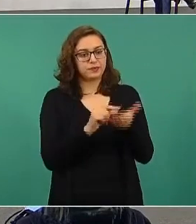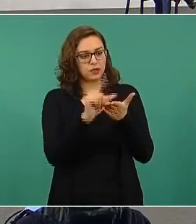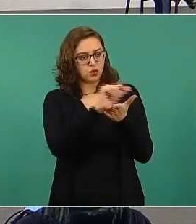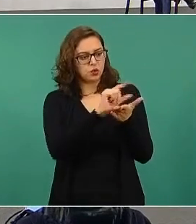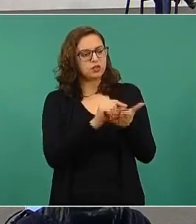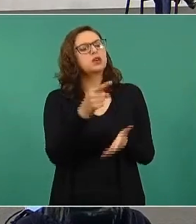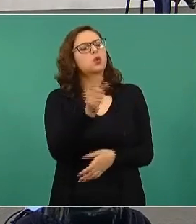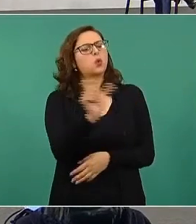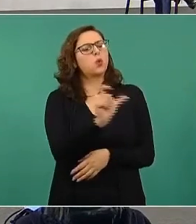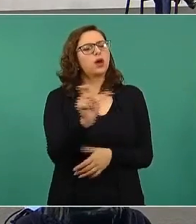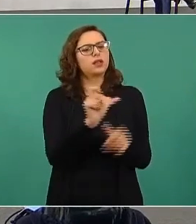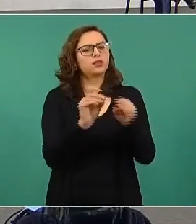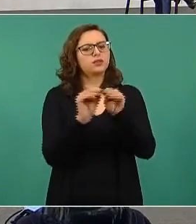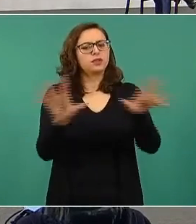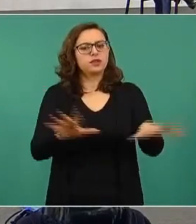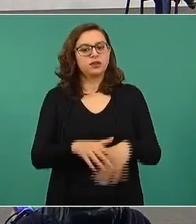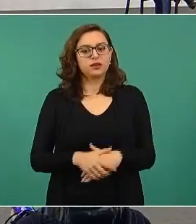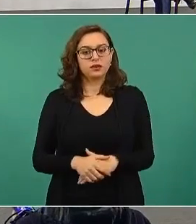fue? ¿Cuándo fue? El